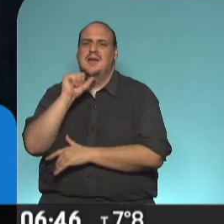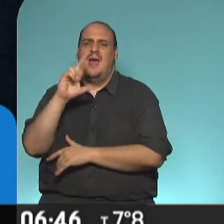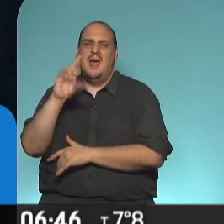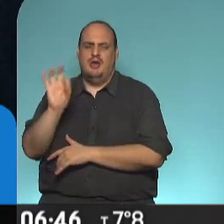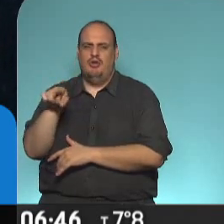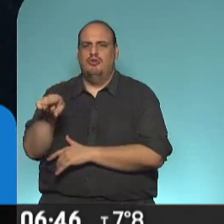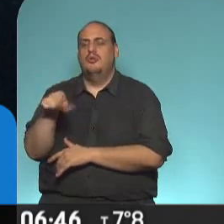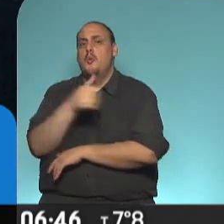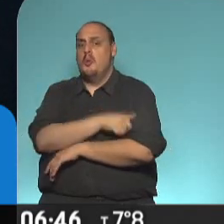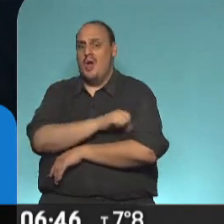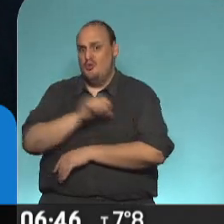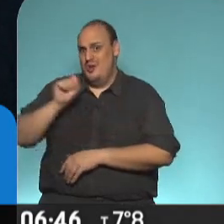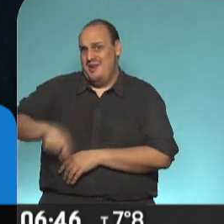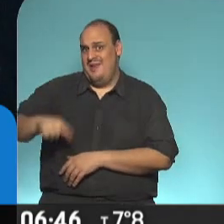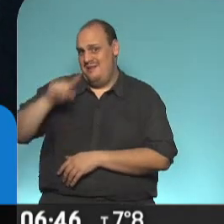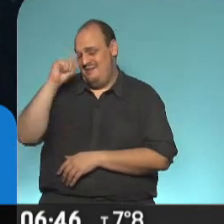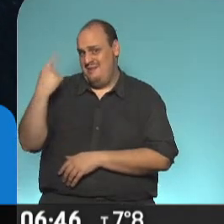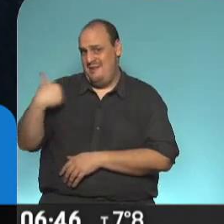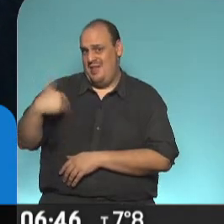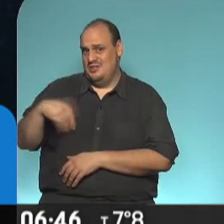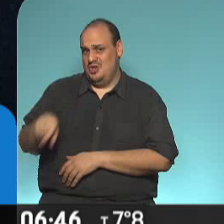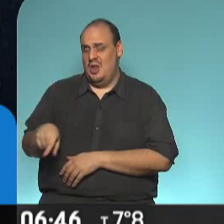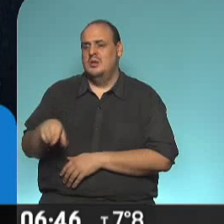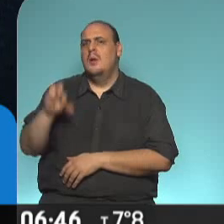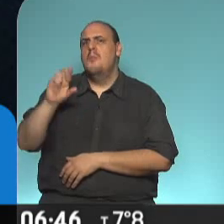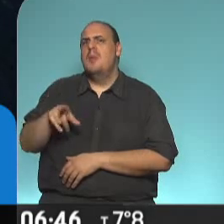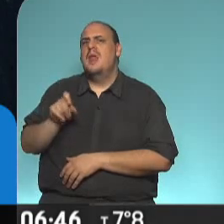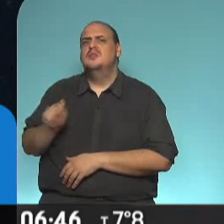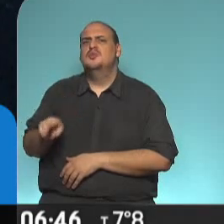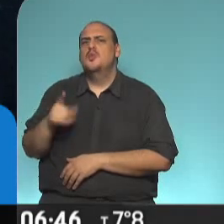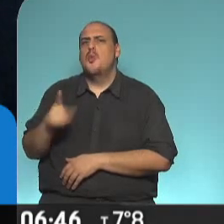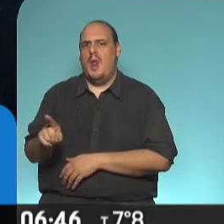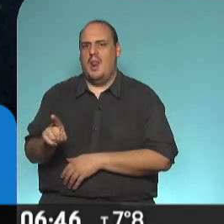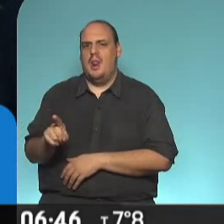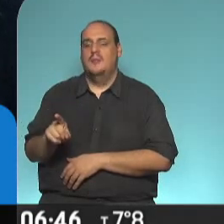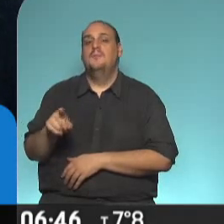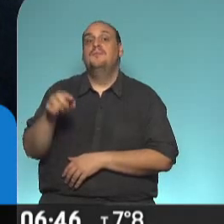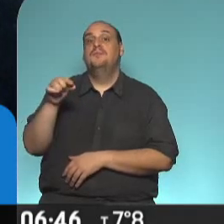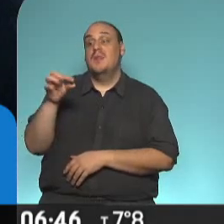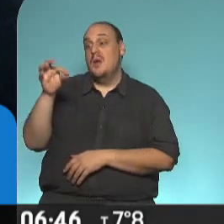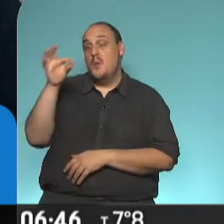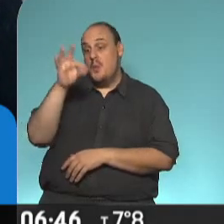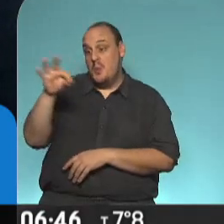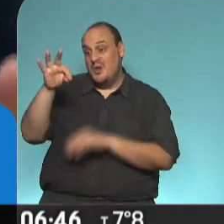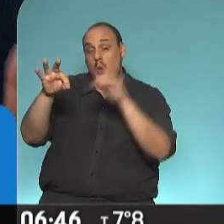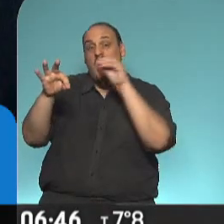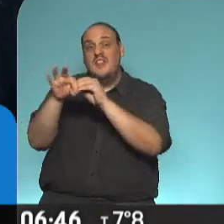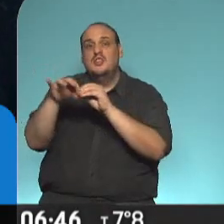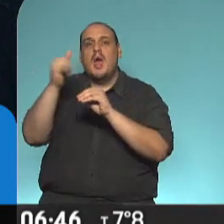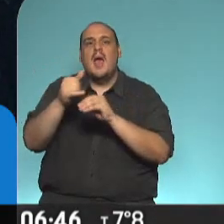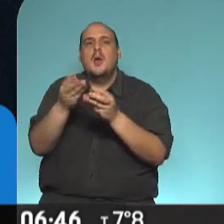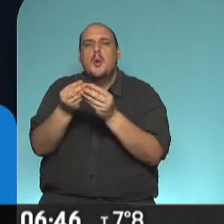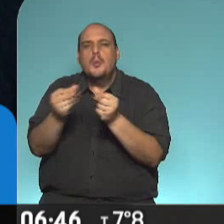vacuna de origen nacional. ¿Cuál es la estrategia, por ejemplo, que ellos usan? Hay una proteína crítica en el virus, que es la proteína